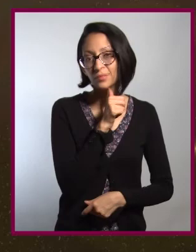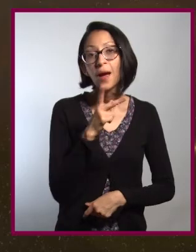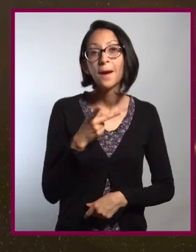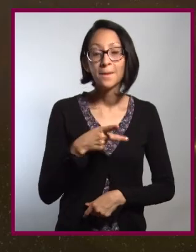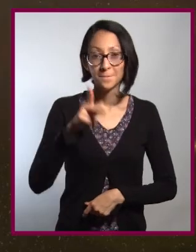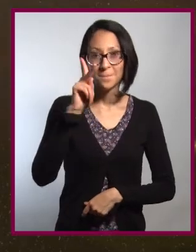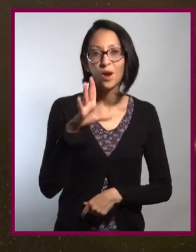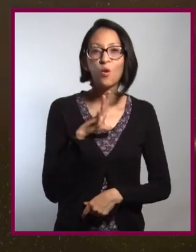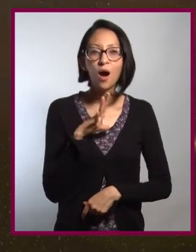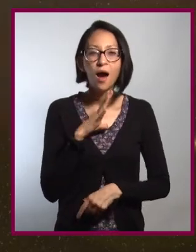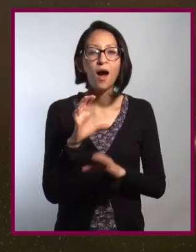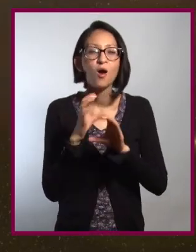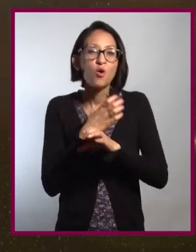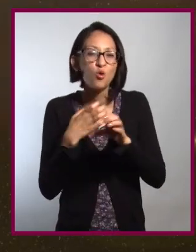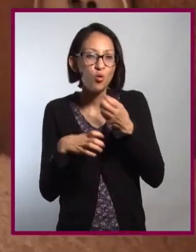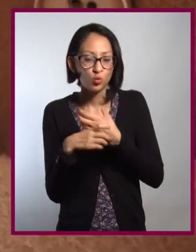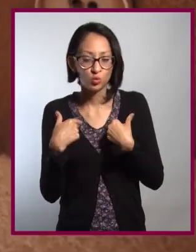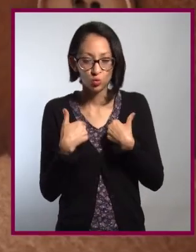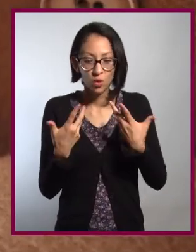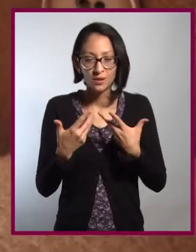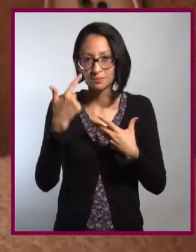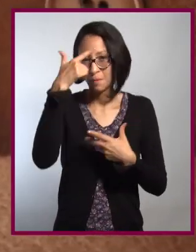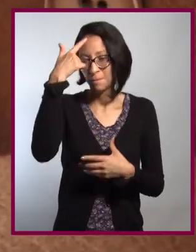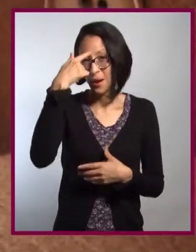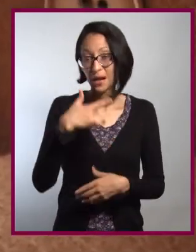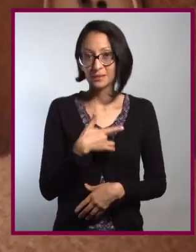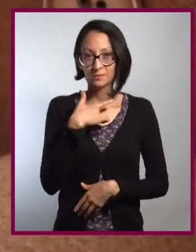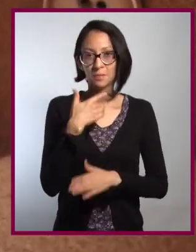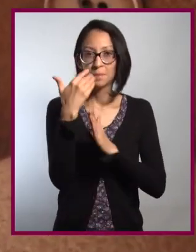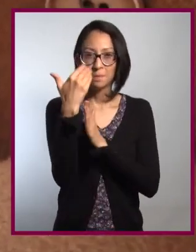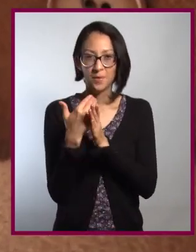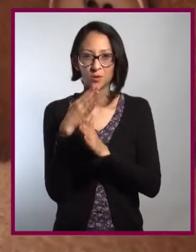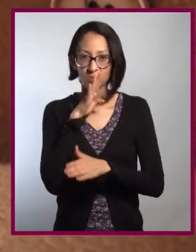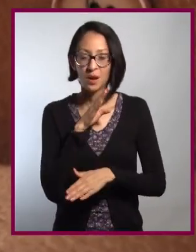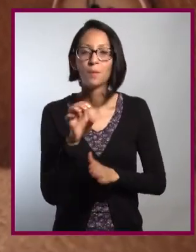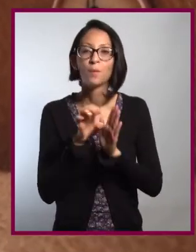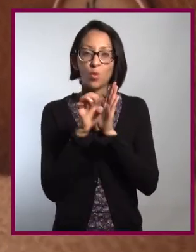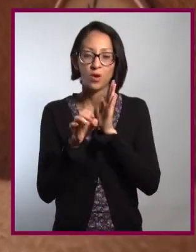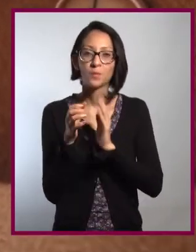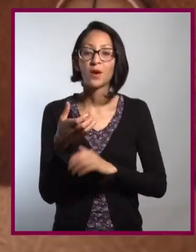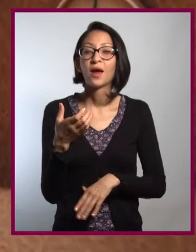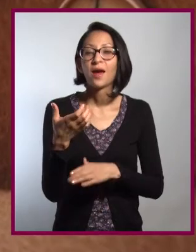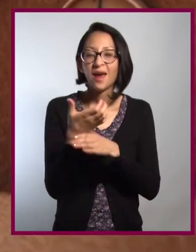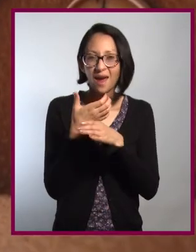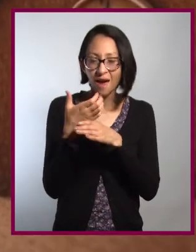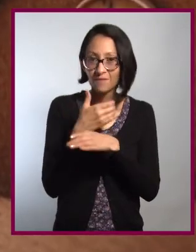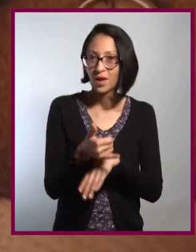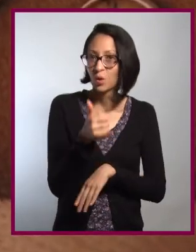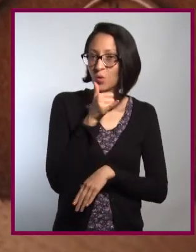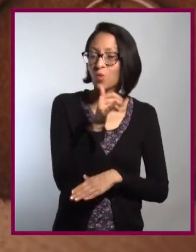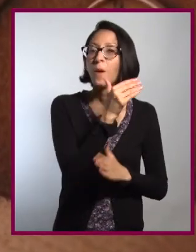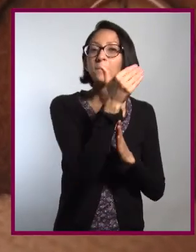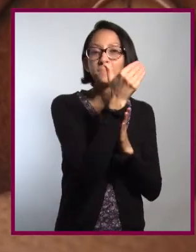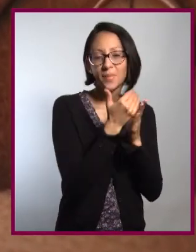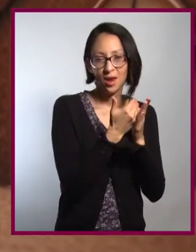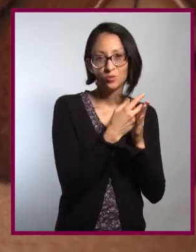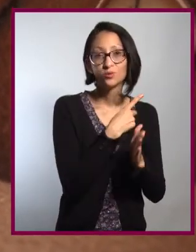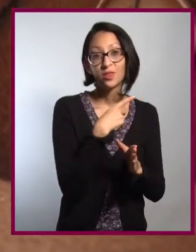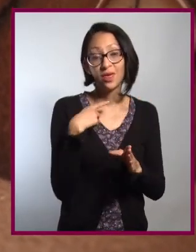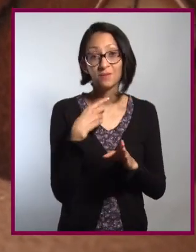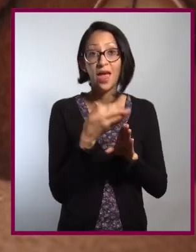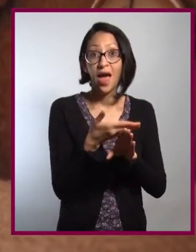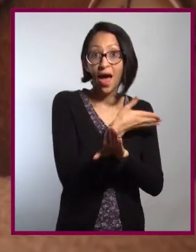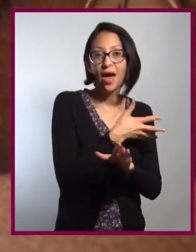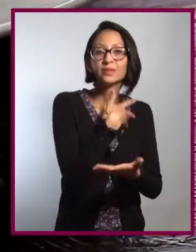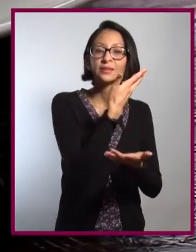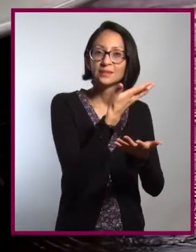a reducir sus efectos. Reducir el consumo de cafeína antes del viaje, descansar antes y durante